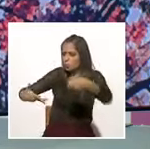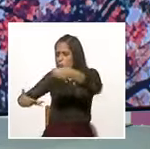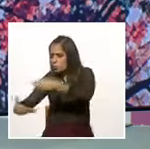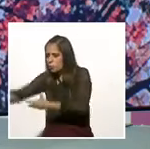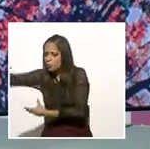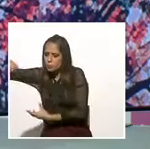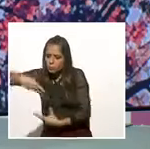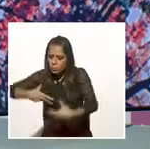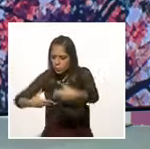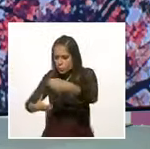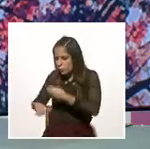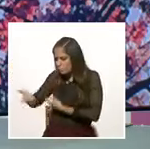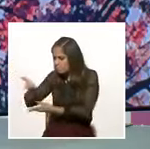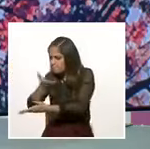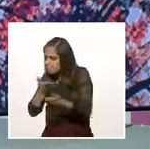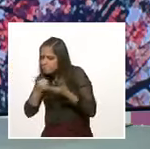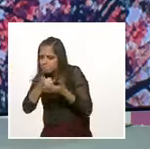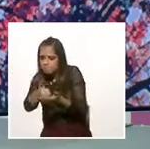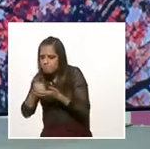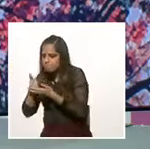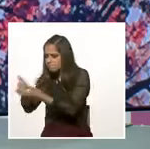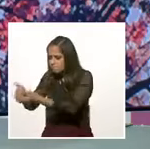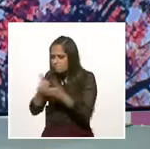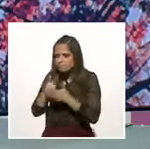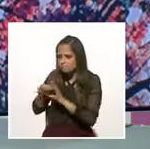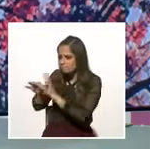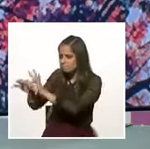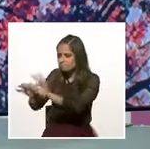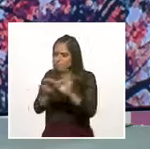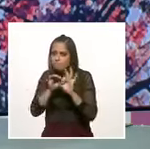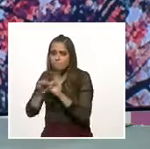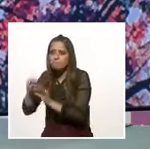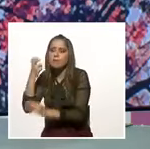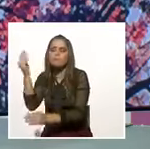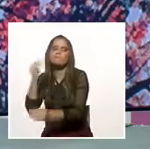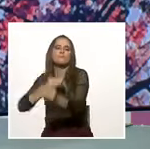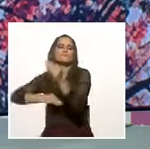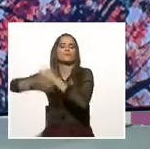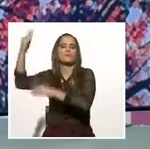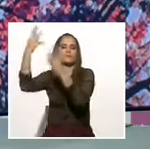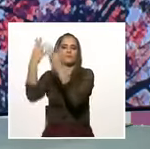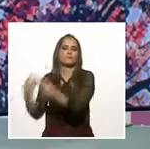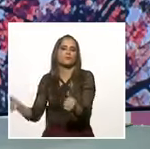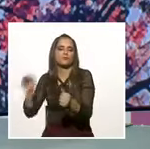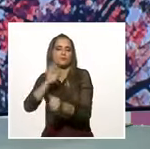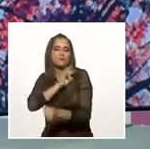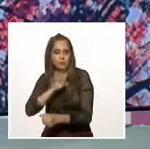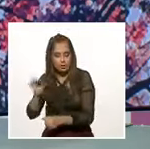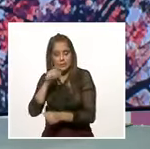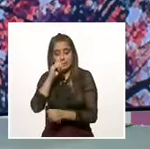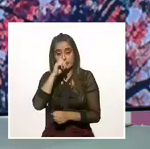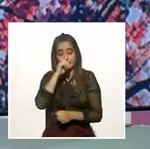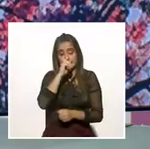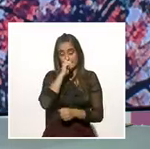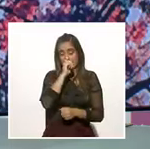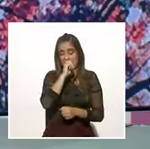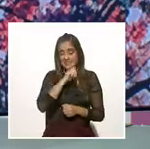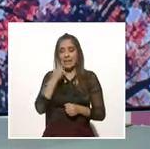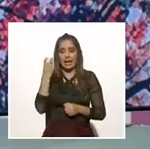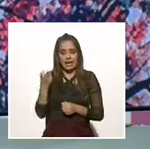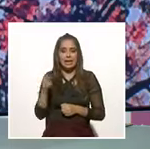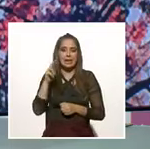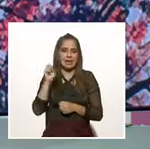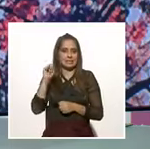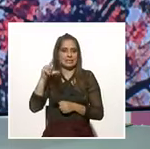de saberes muy rico. Sí. Entonces, de esta manera se puede evaluar cómo